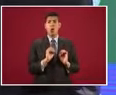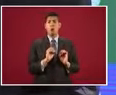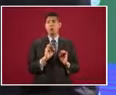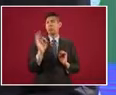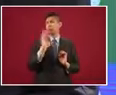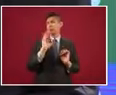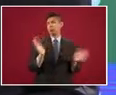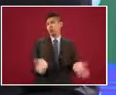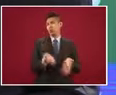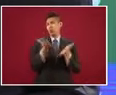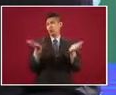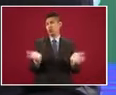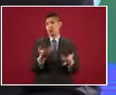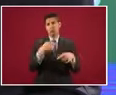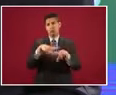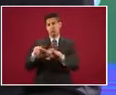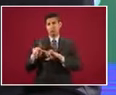promoción